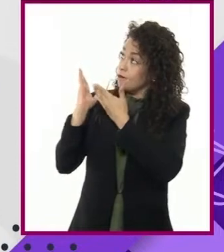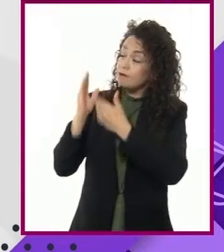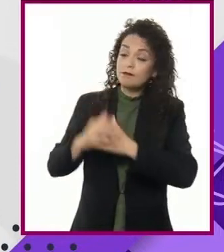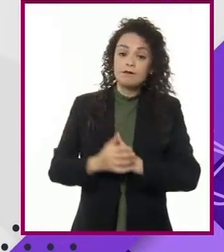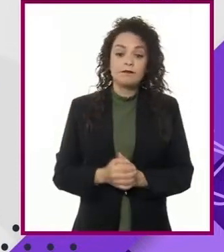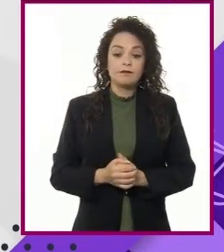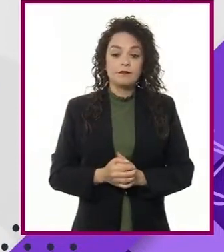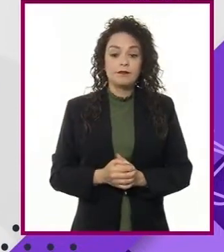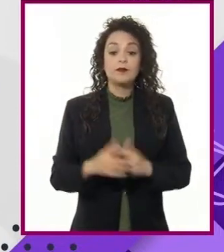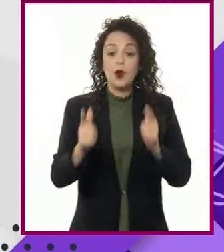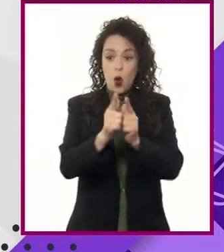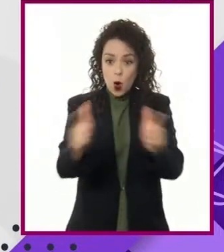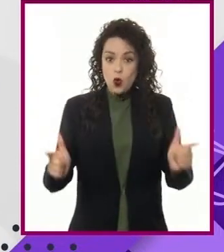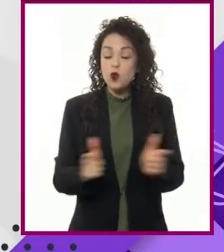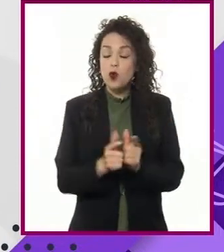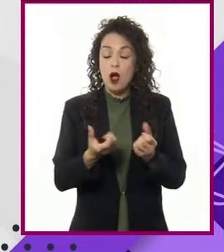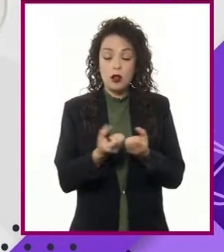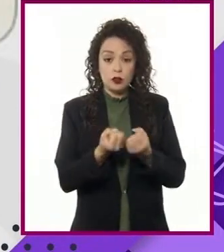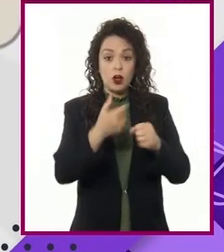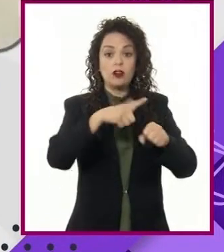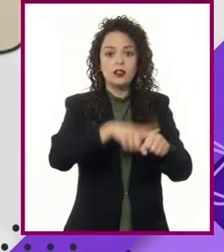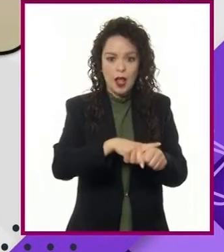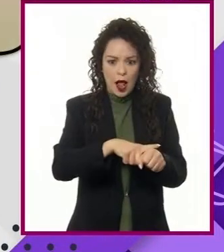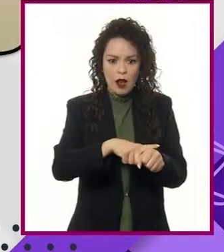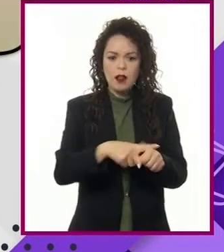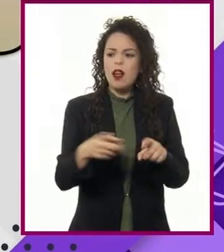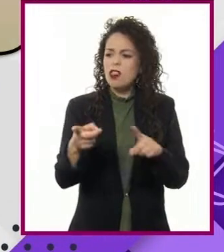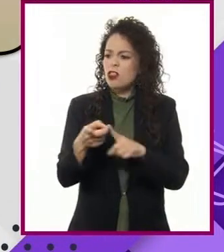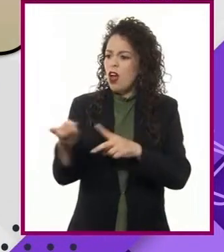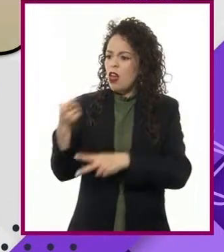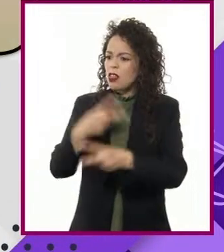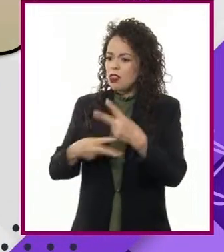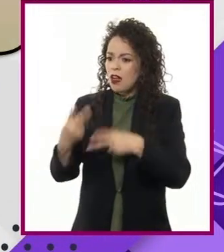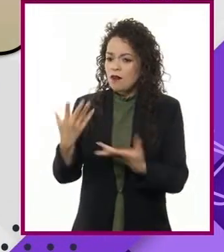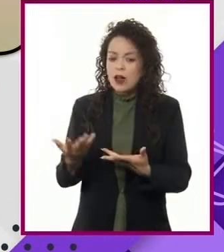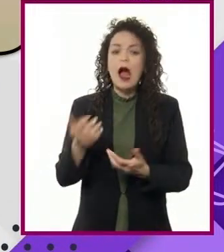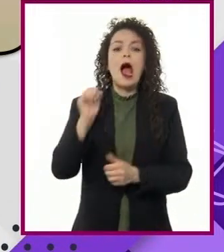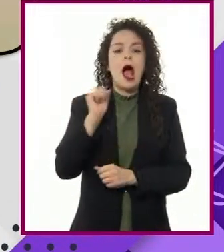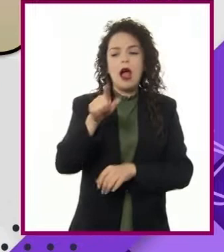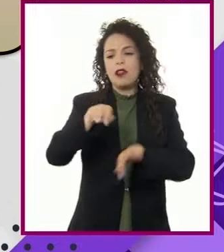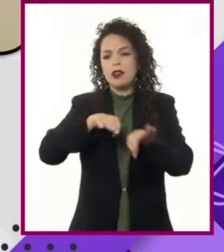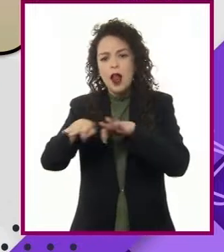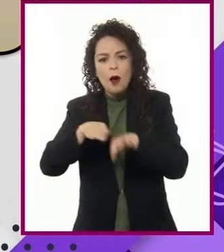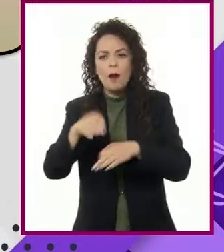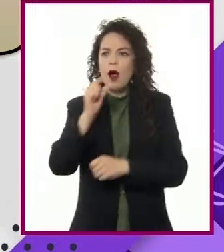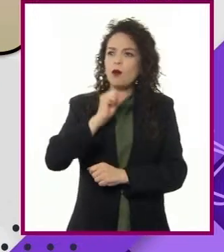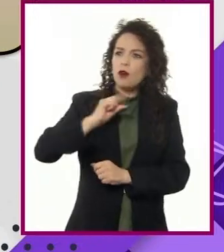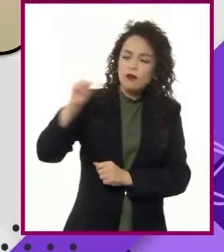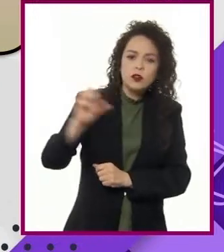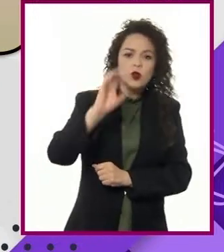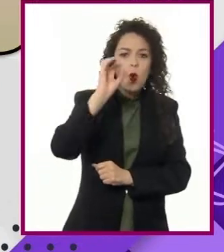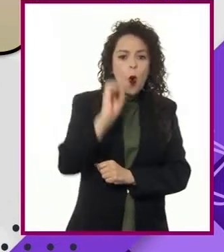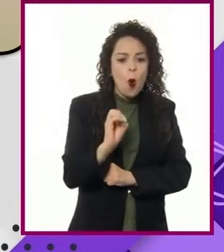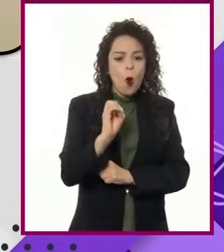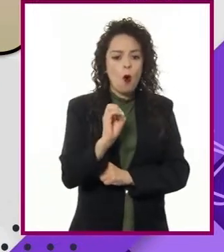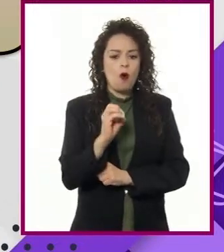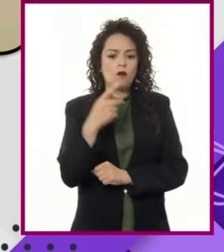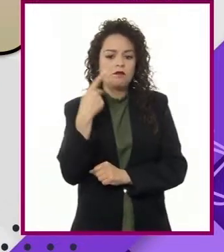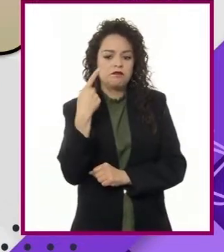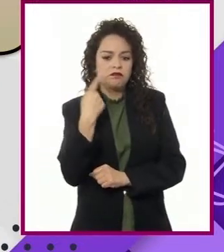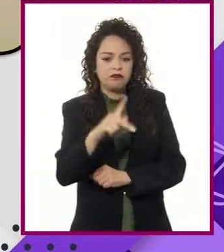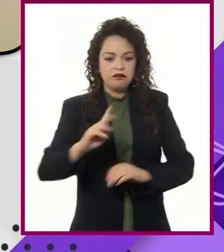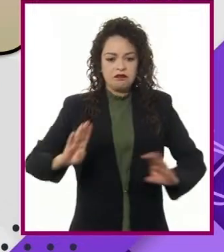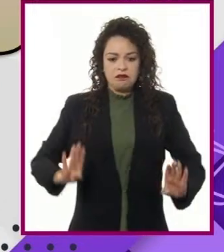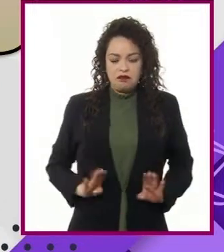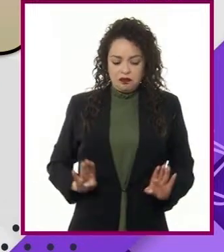grupos sociales. Son aquellos que se forman por afinidad, oficios, profesiones o características naturales como la